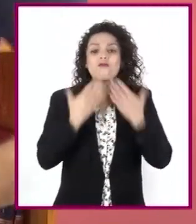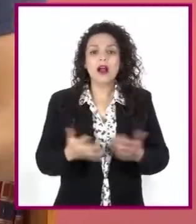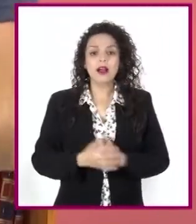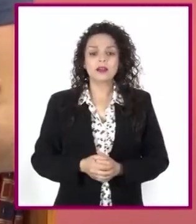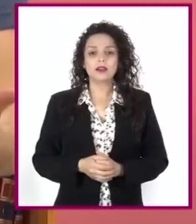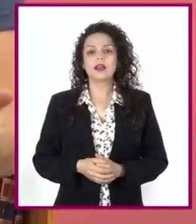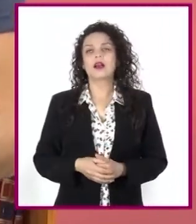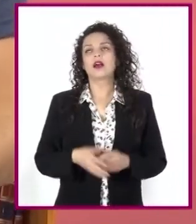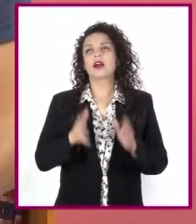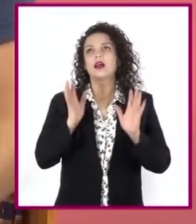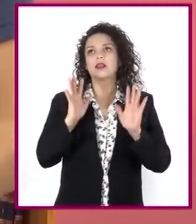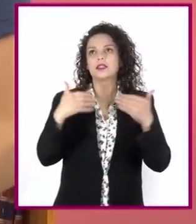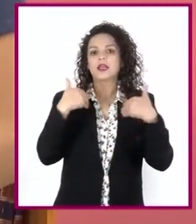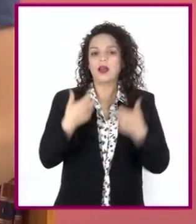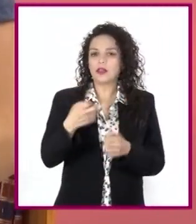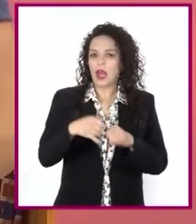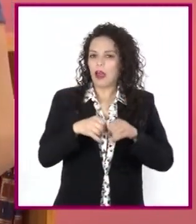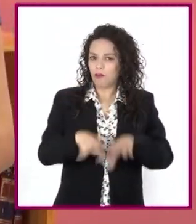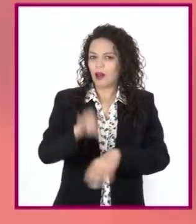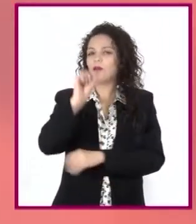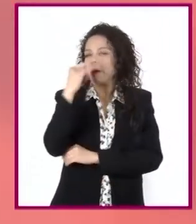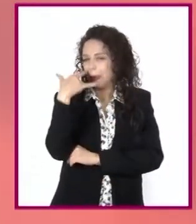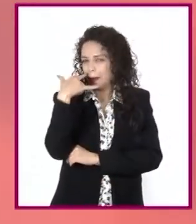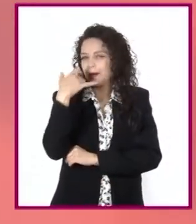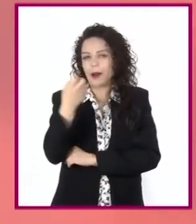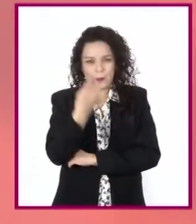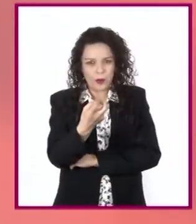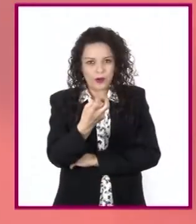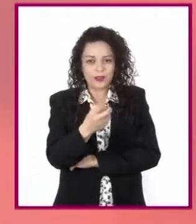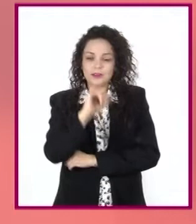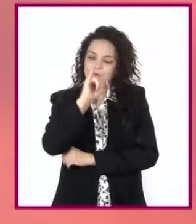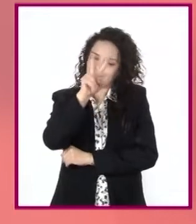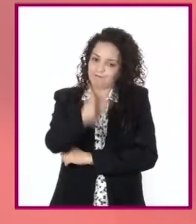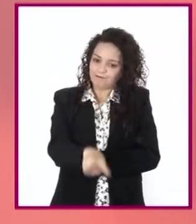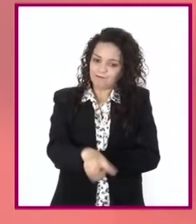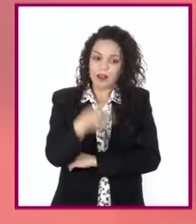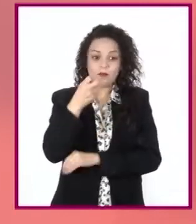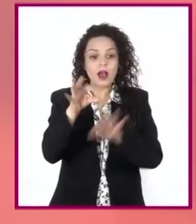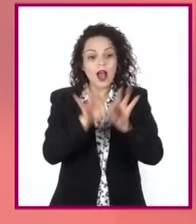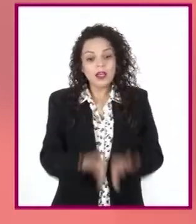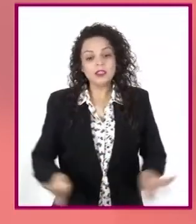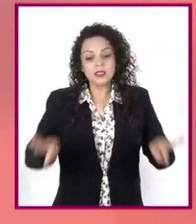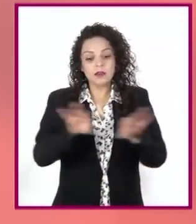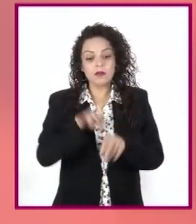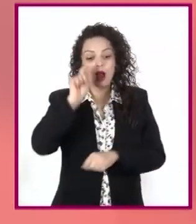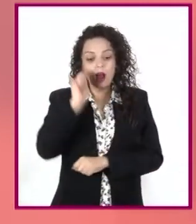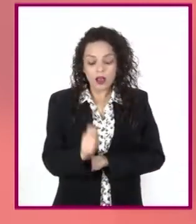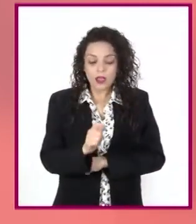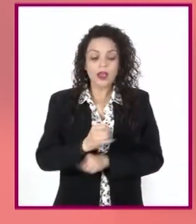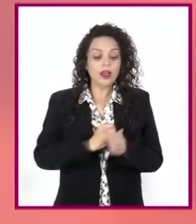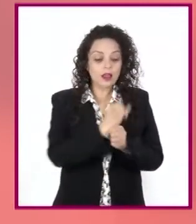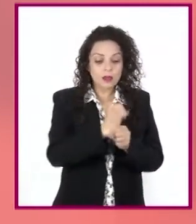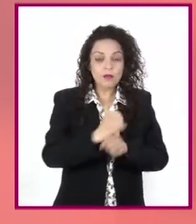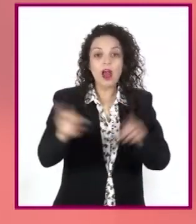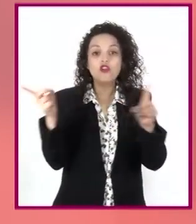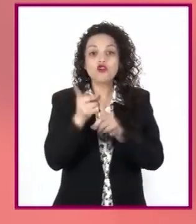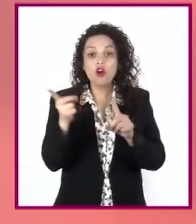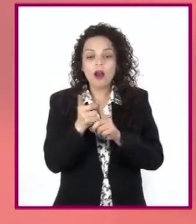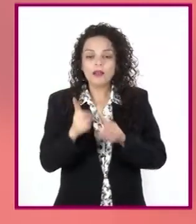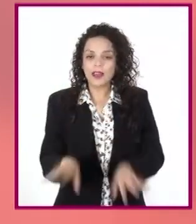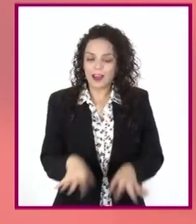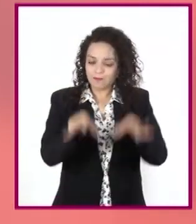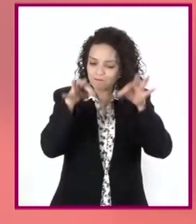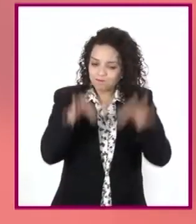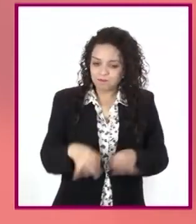razón, la información sonaba algo rara. Es correcto. Por eso es importante consultar fuentes de información adecuadas